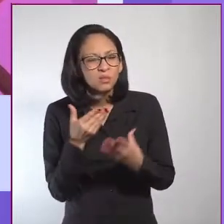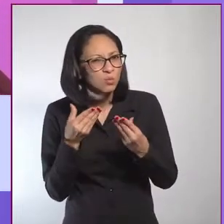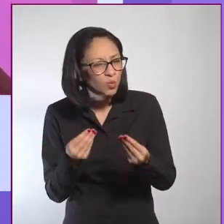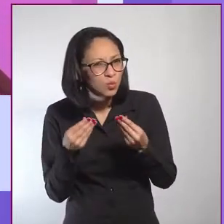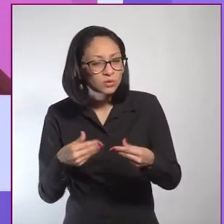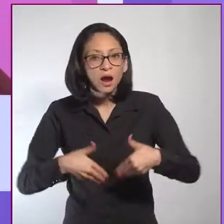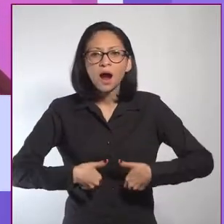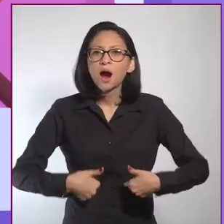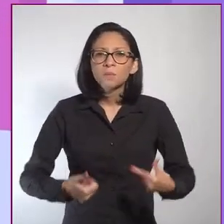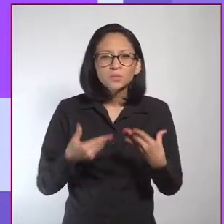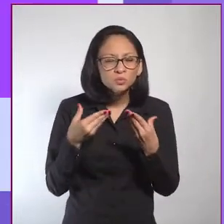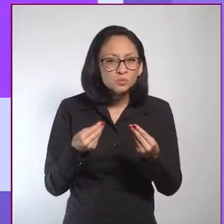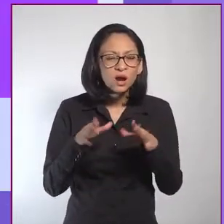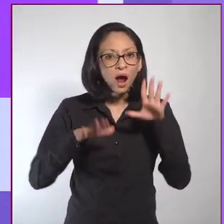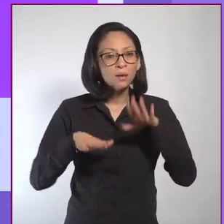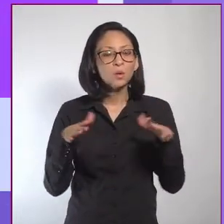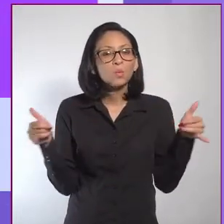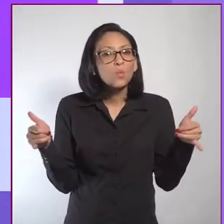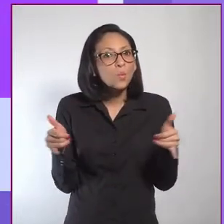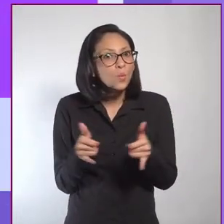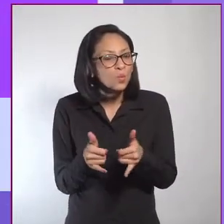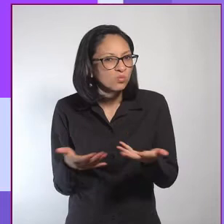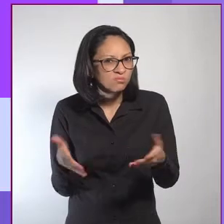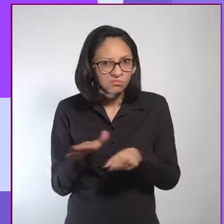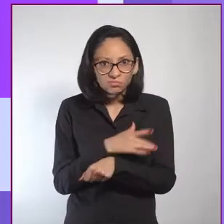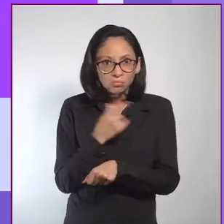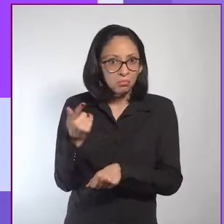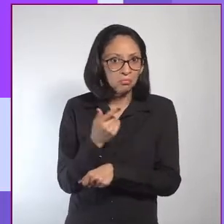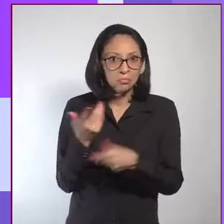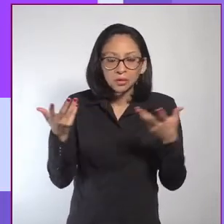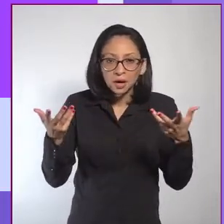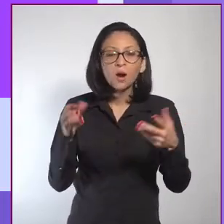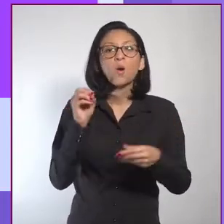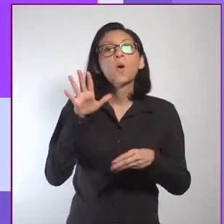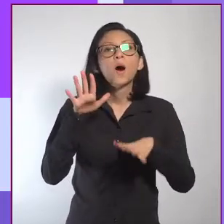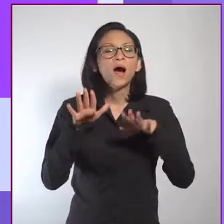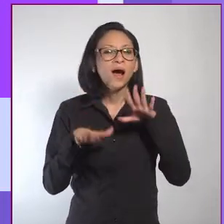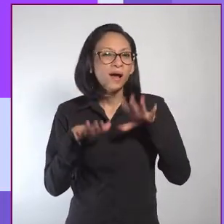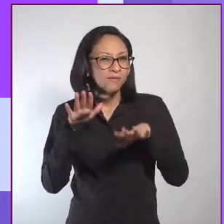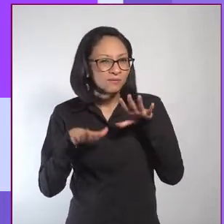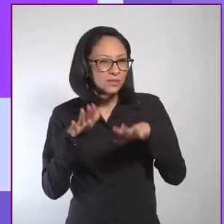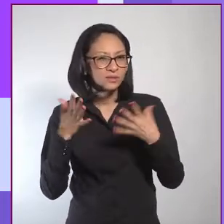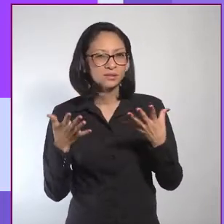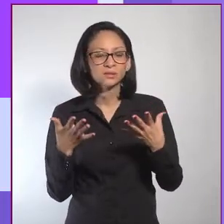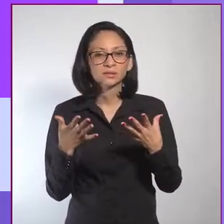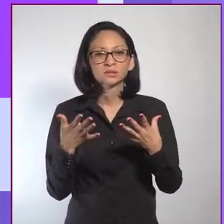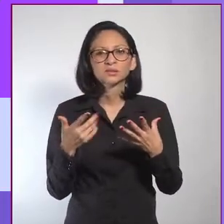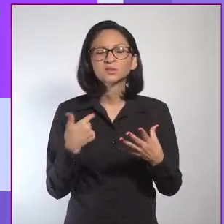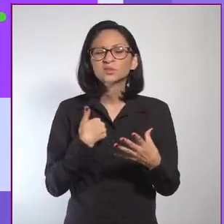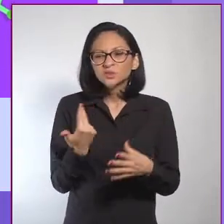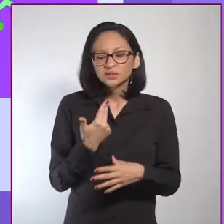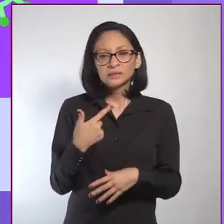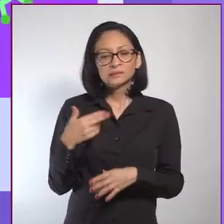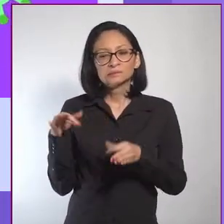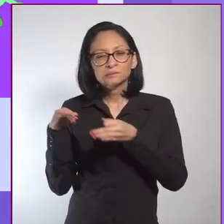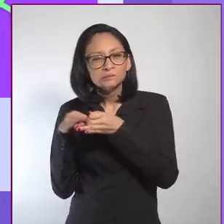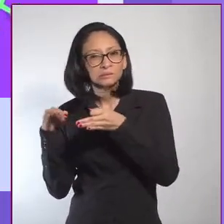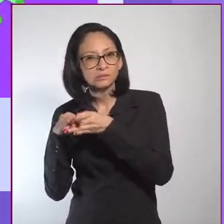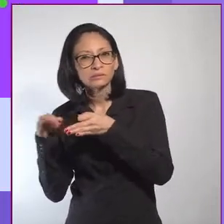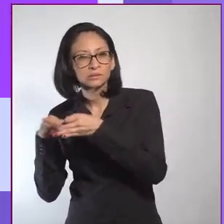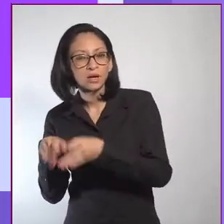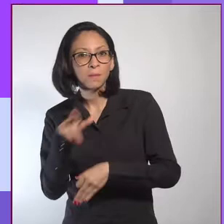de peso sin una causa esperada o tener mayor necesidad de orinar a lo largo del